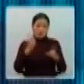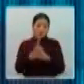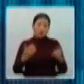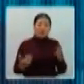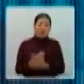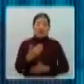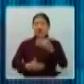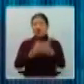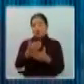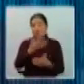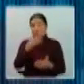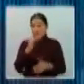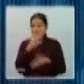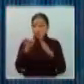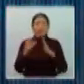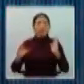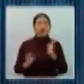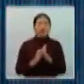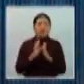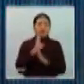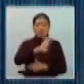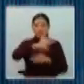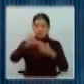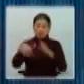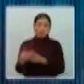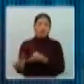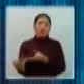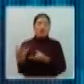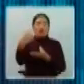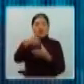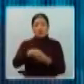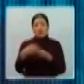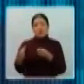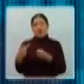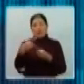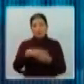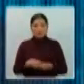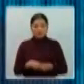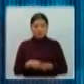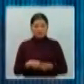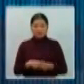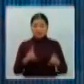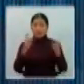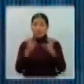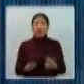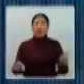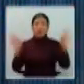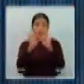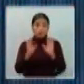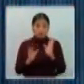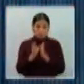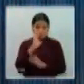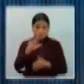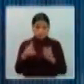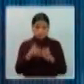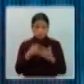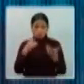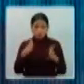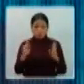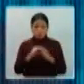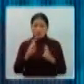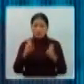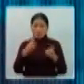ser censados. La importancia del censo es realmente de gran